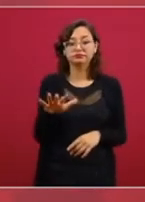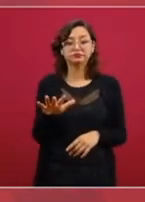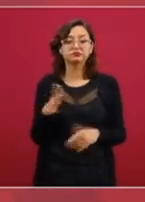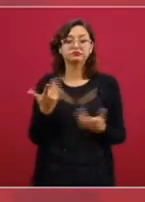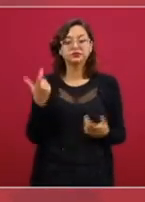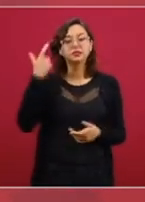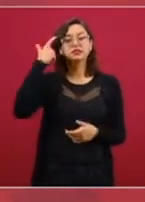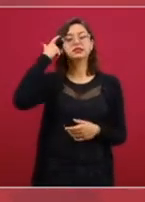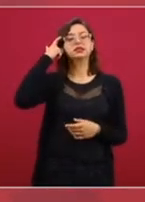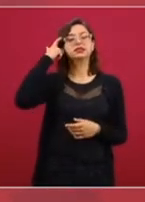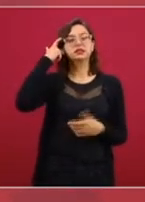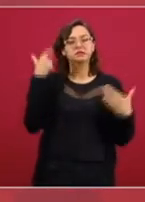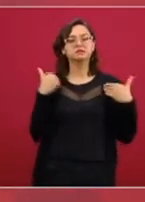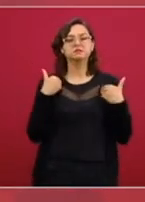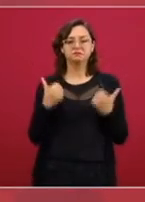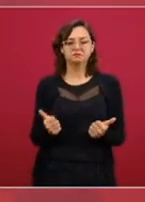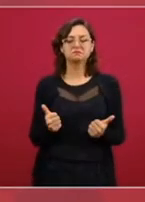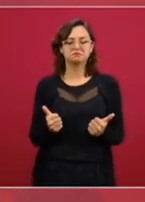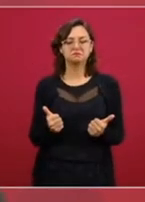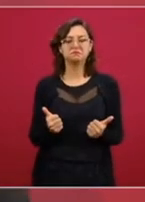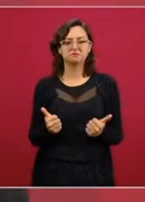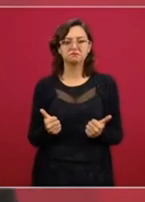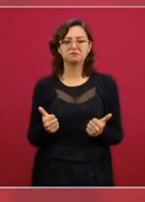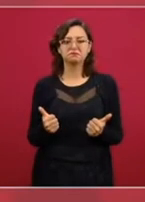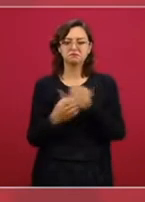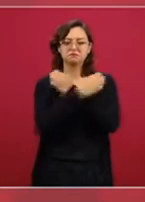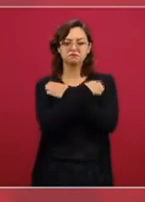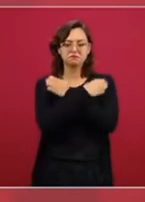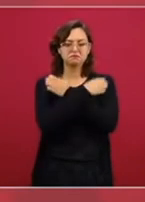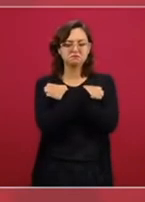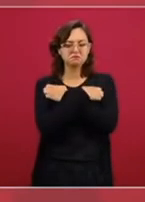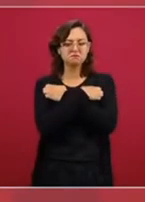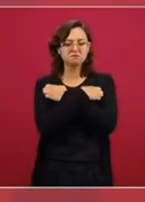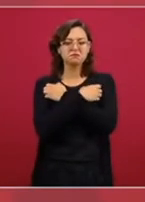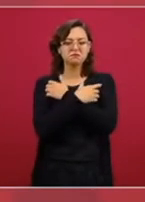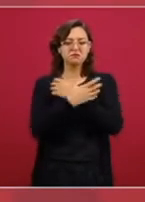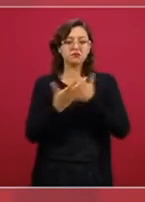muy consciente, muy educado,